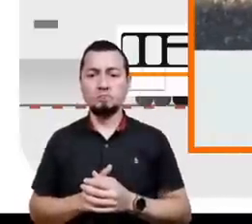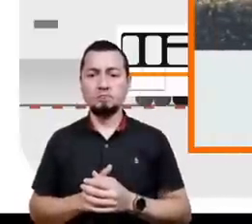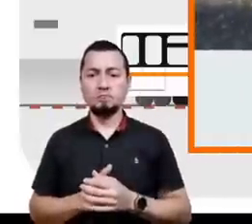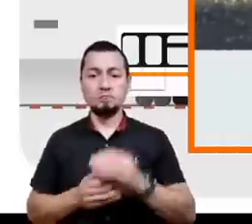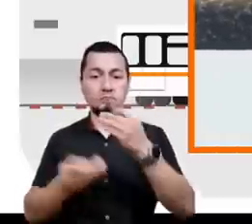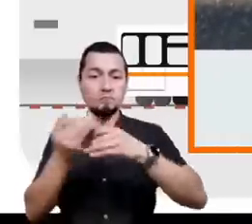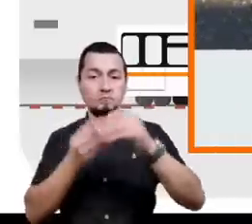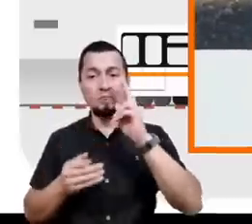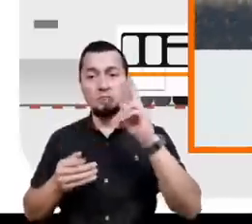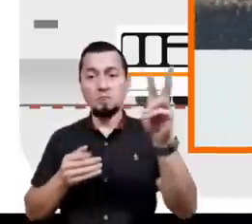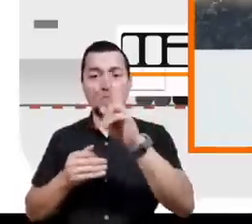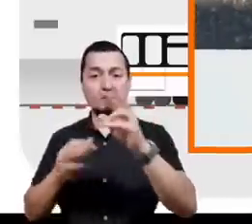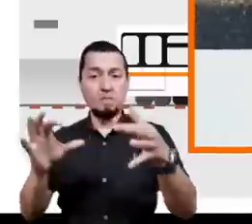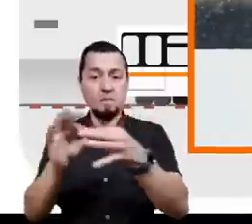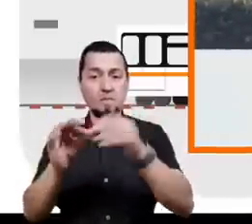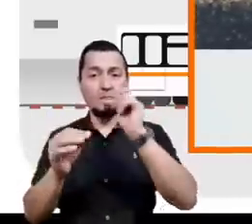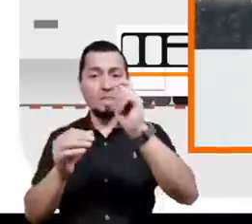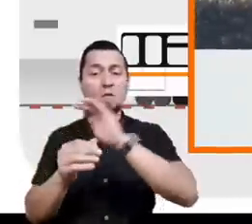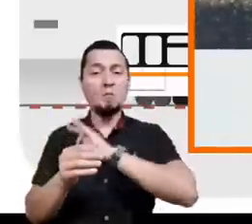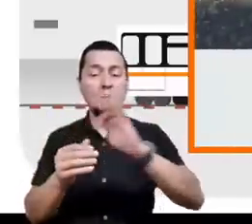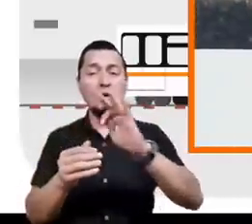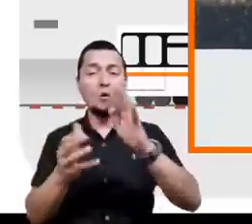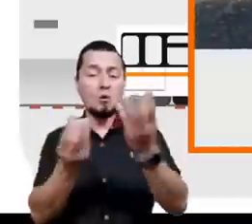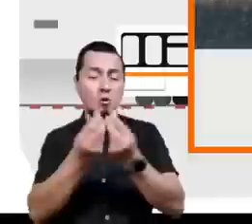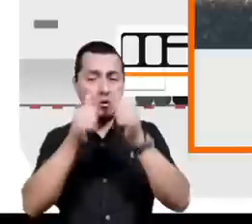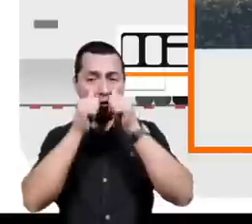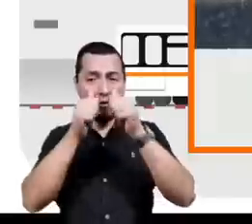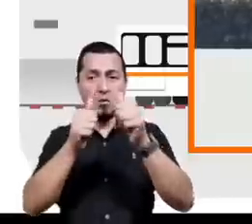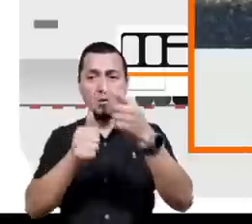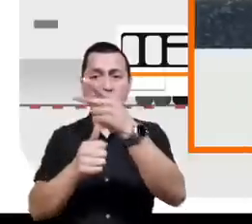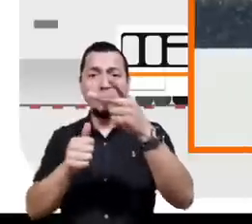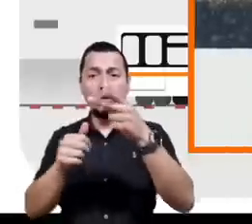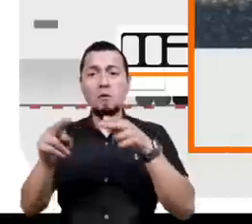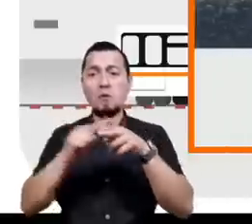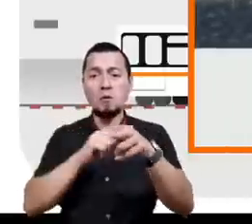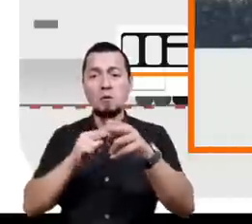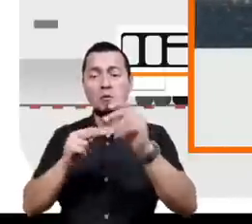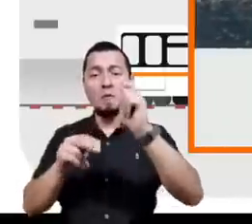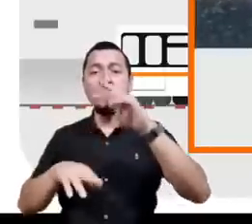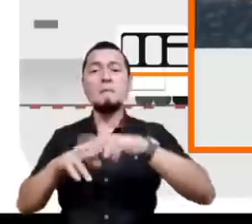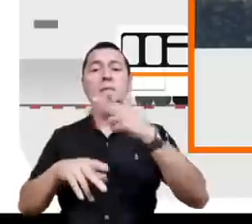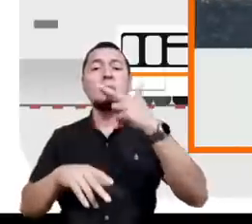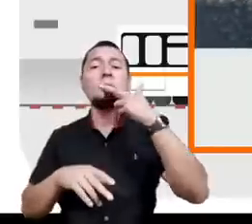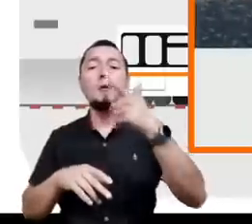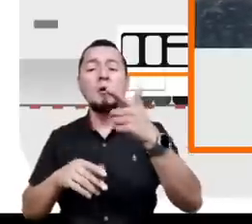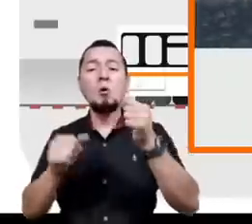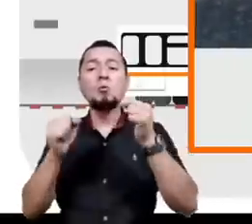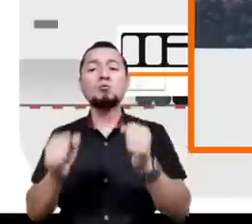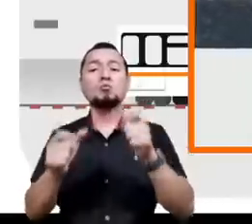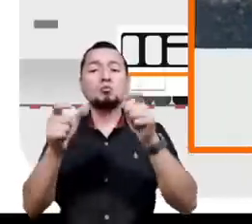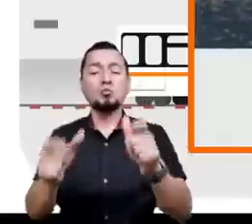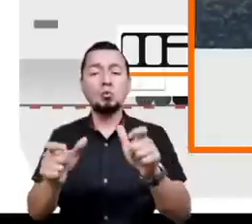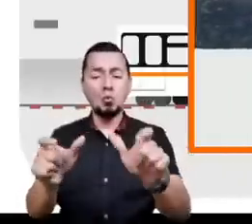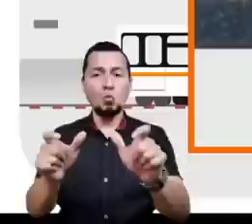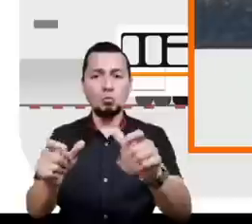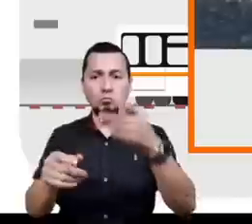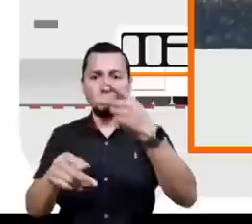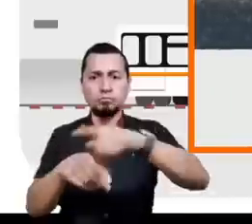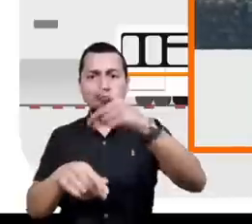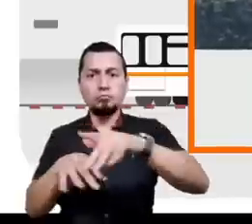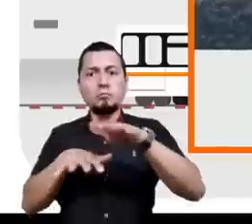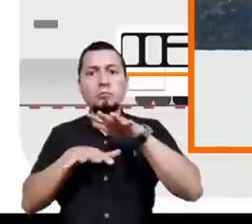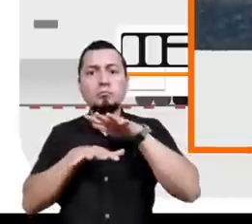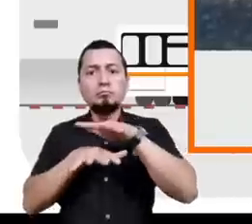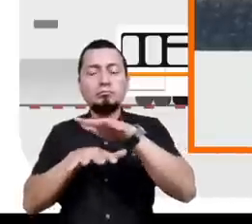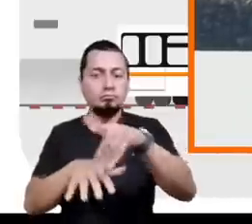hacia el sur de la ciudad, utilizando principalmente el derecho de vía del antiguo ferrocarril. Esta idea